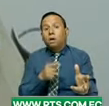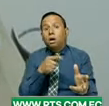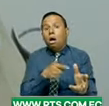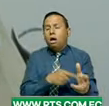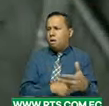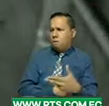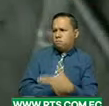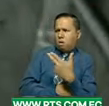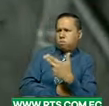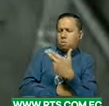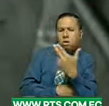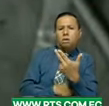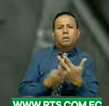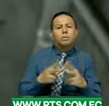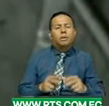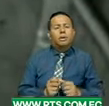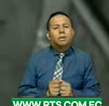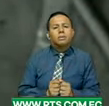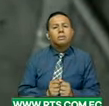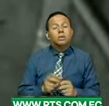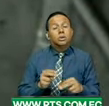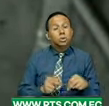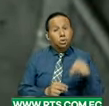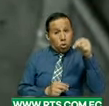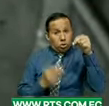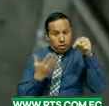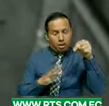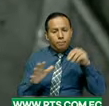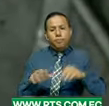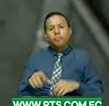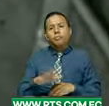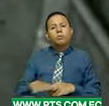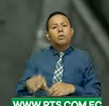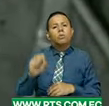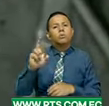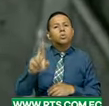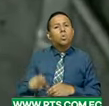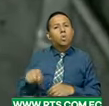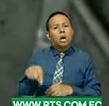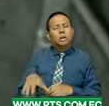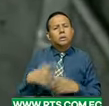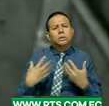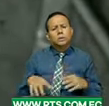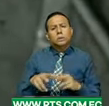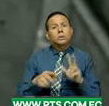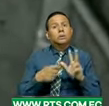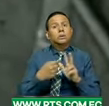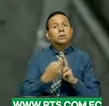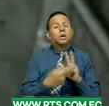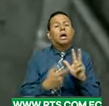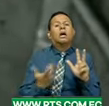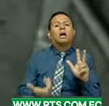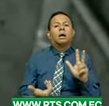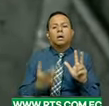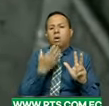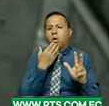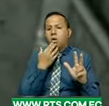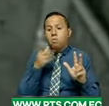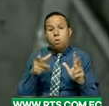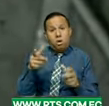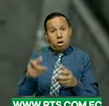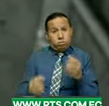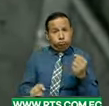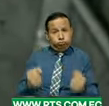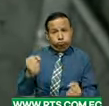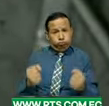patrullero. Del norte nos vamos al sur. En el sector del Camal Metropolitano, tres sujetos sorprendieron a la ocupante de una